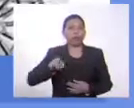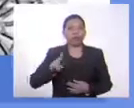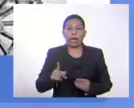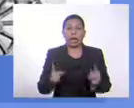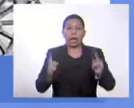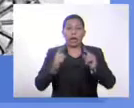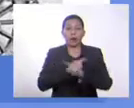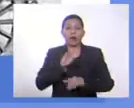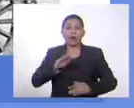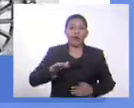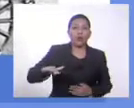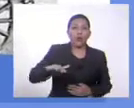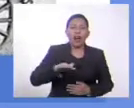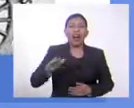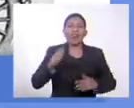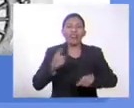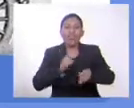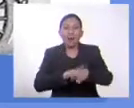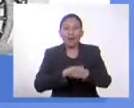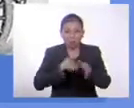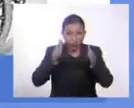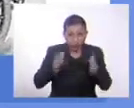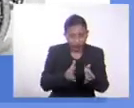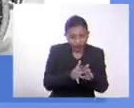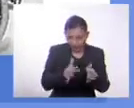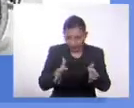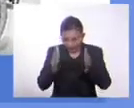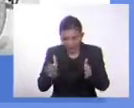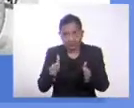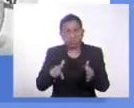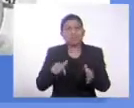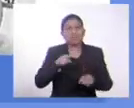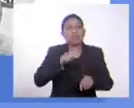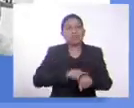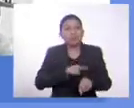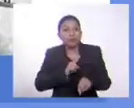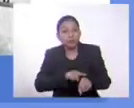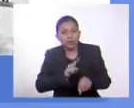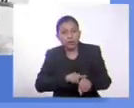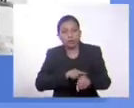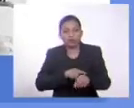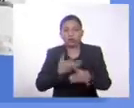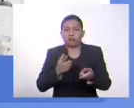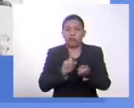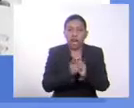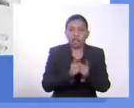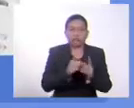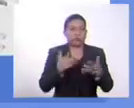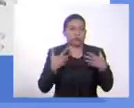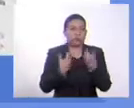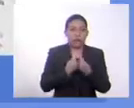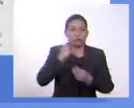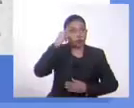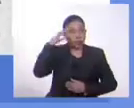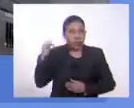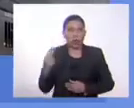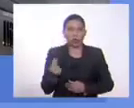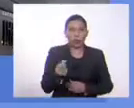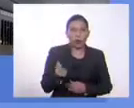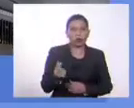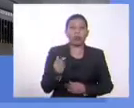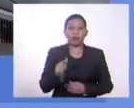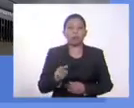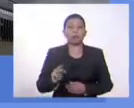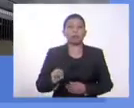de relaciones sociales, políticas y económicas que se conocen como la modernidad, que es diferente de hablar de la actualidad. Que se refiere pues